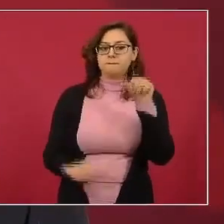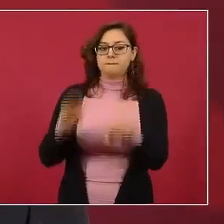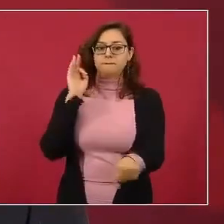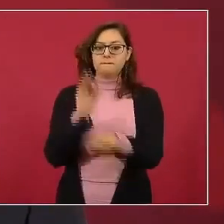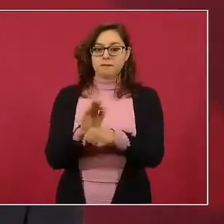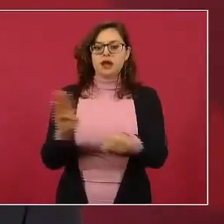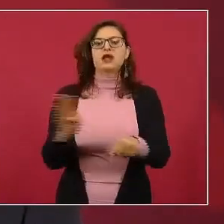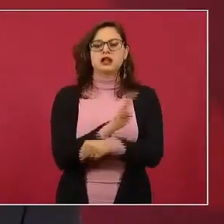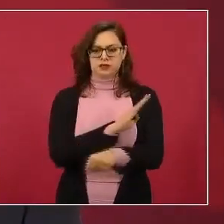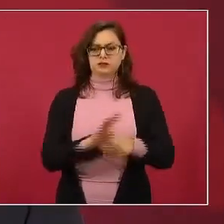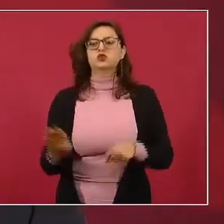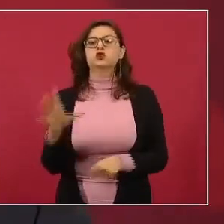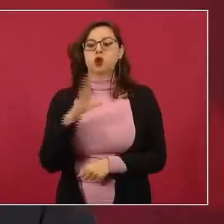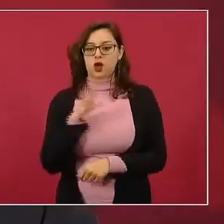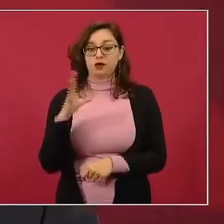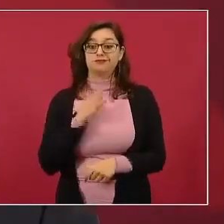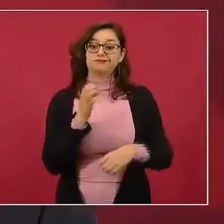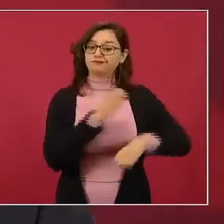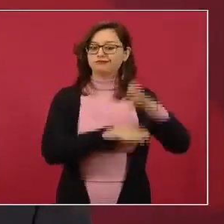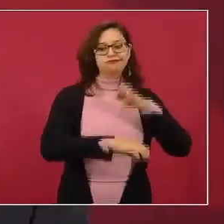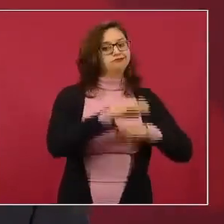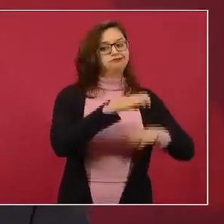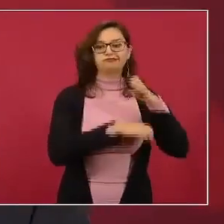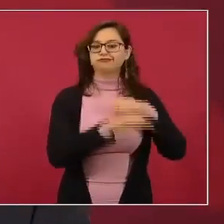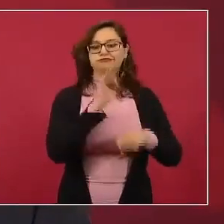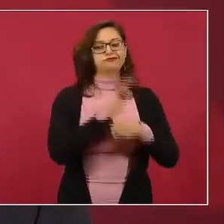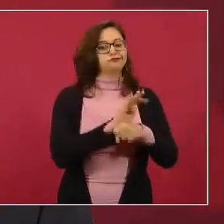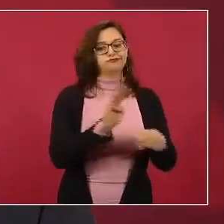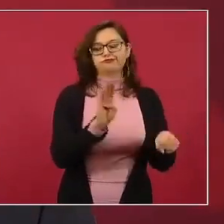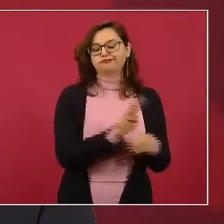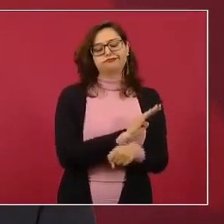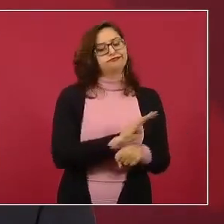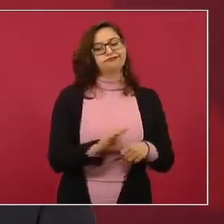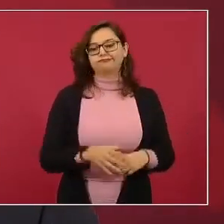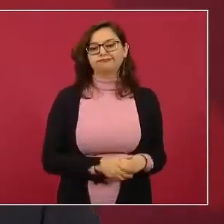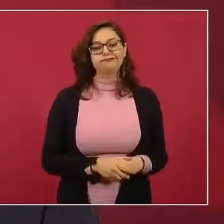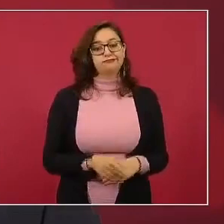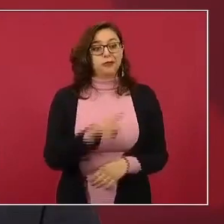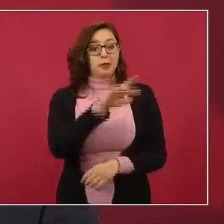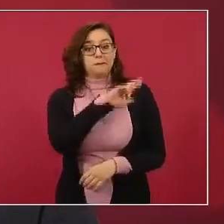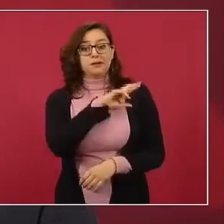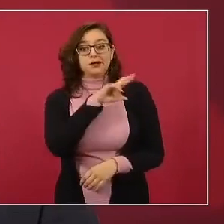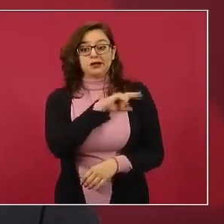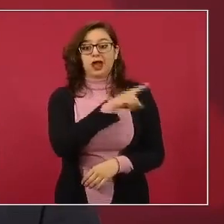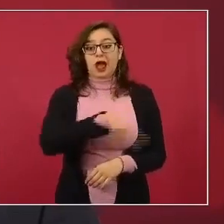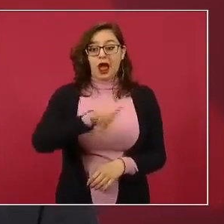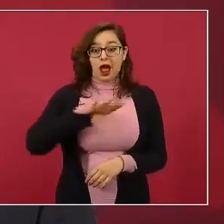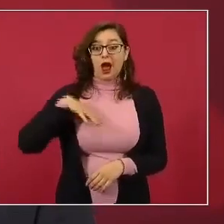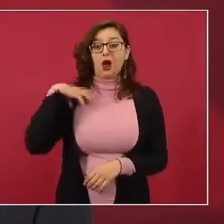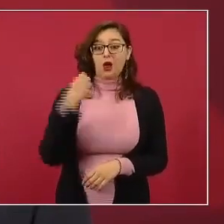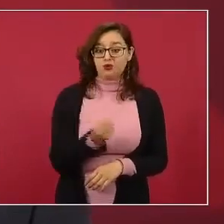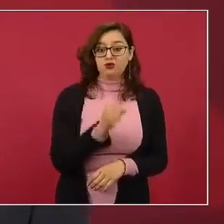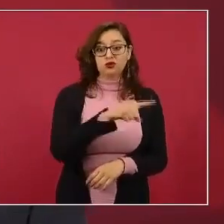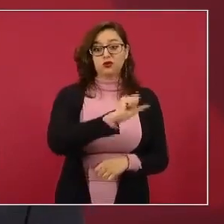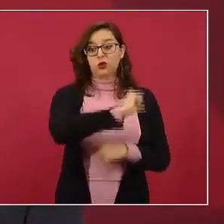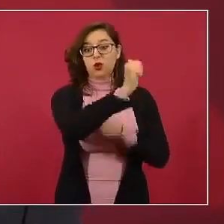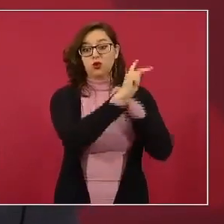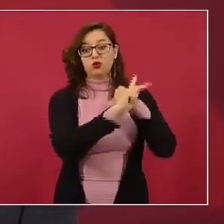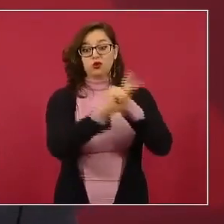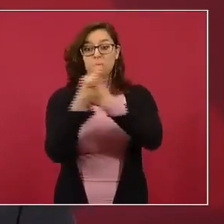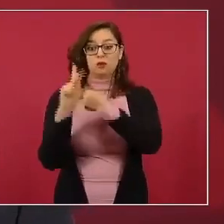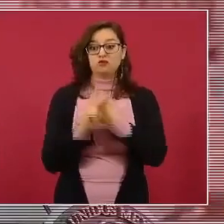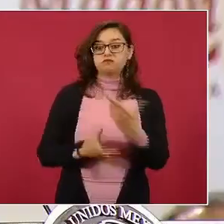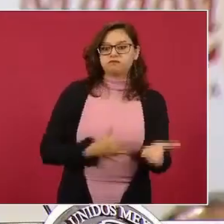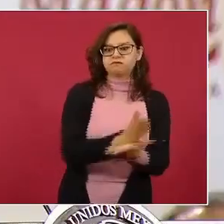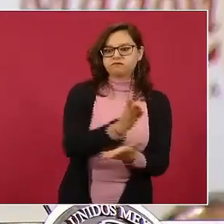para México, no para las empresas, y mucho menos para esas empresas privadas, extranjeras, que son las que han